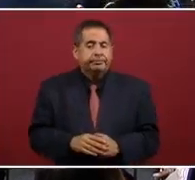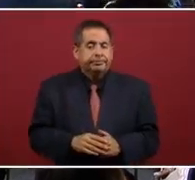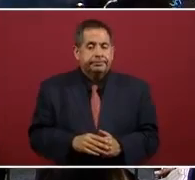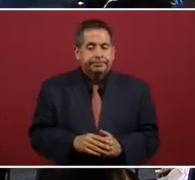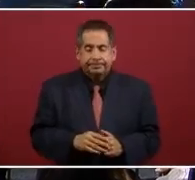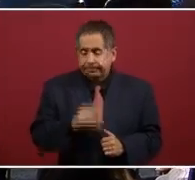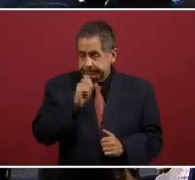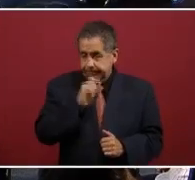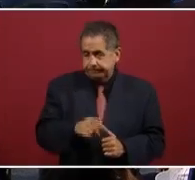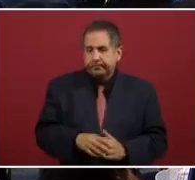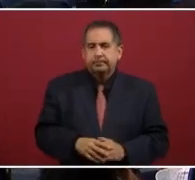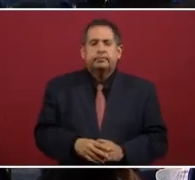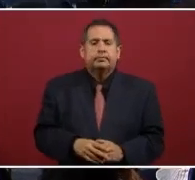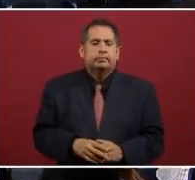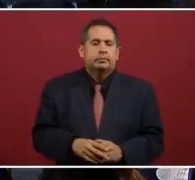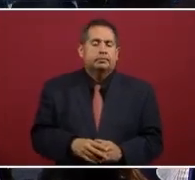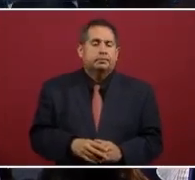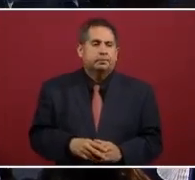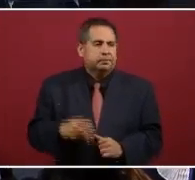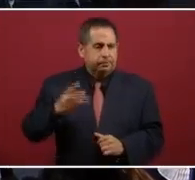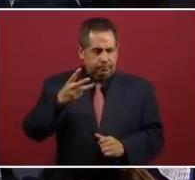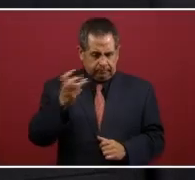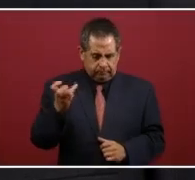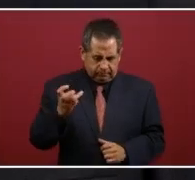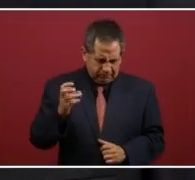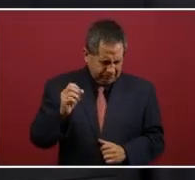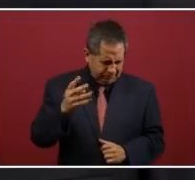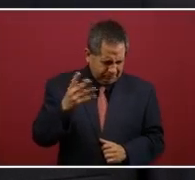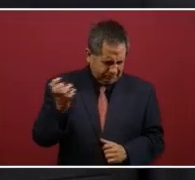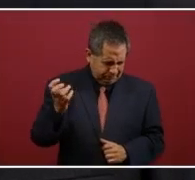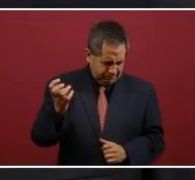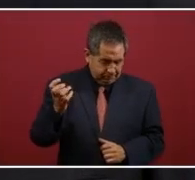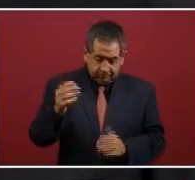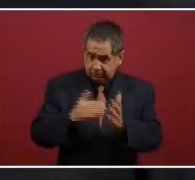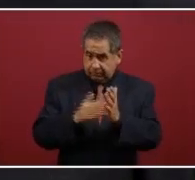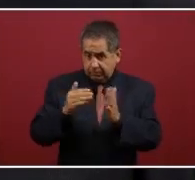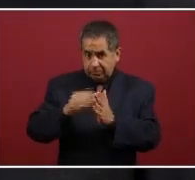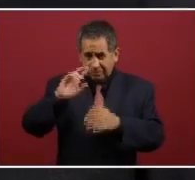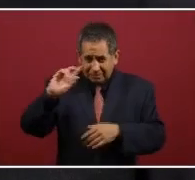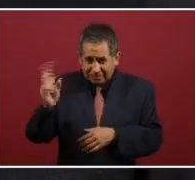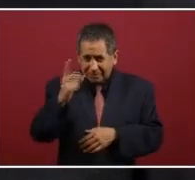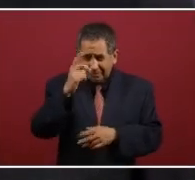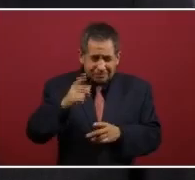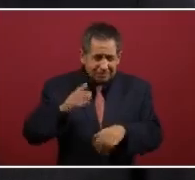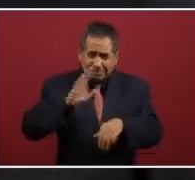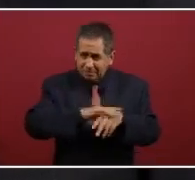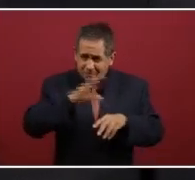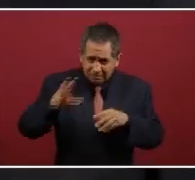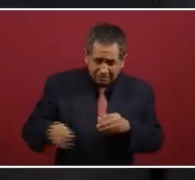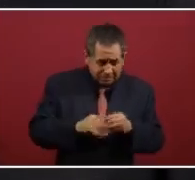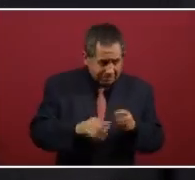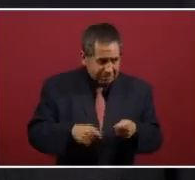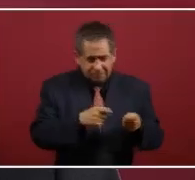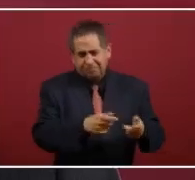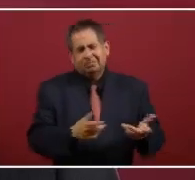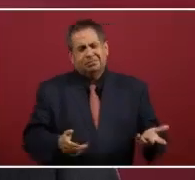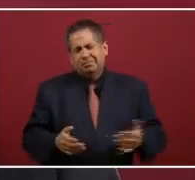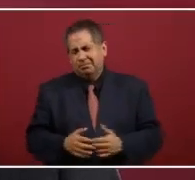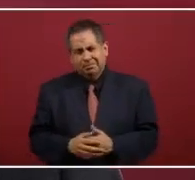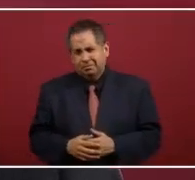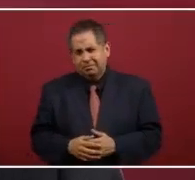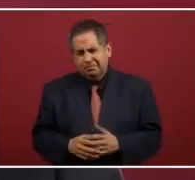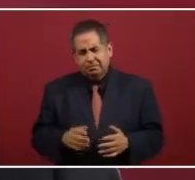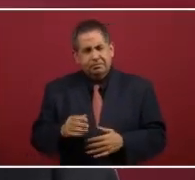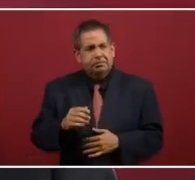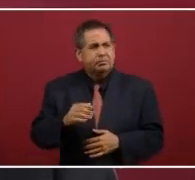también de 300, 400 millones de dólares adicionales. Estamos hablando,